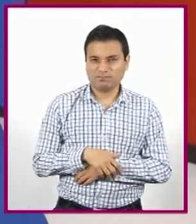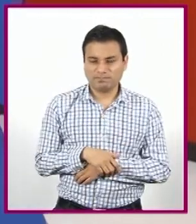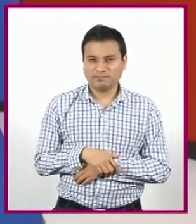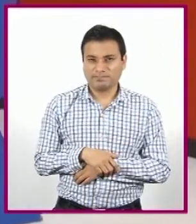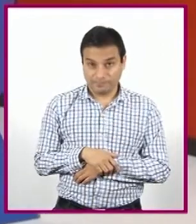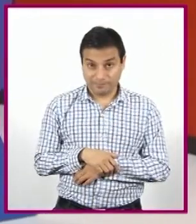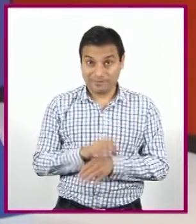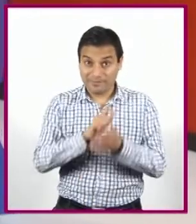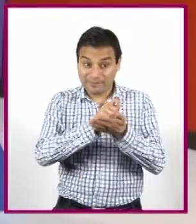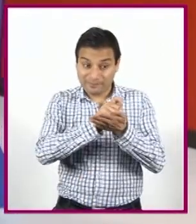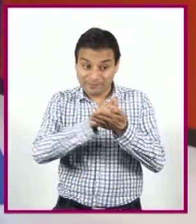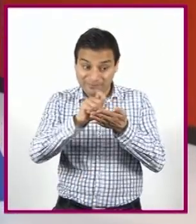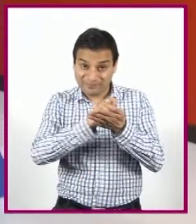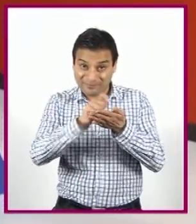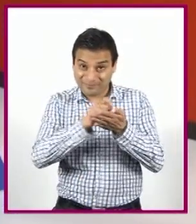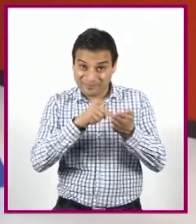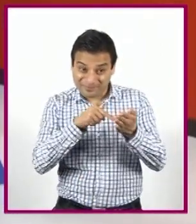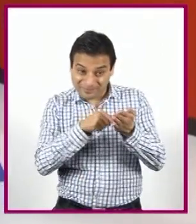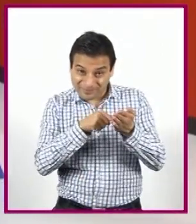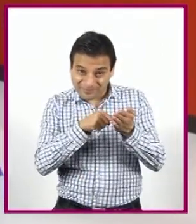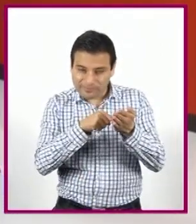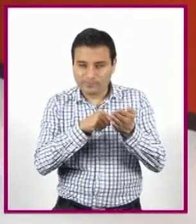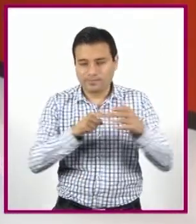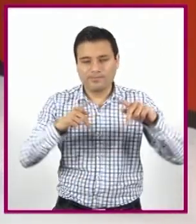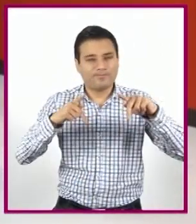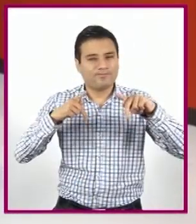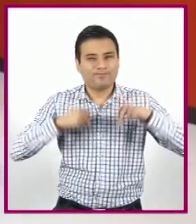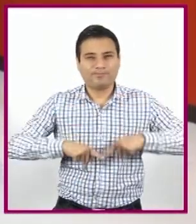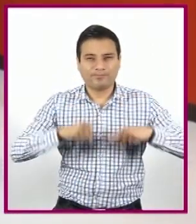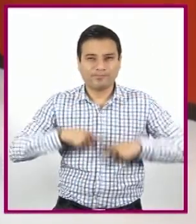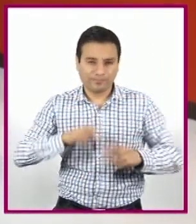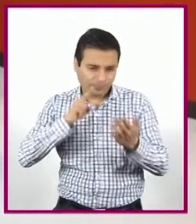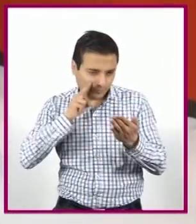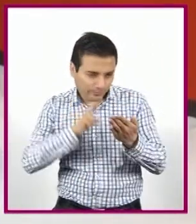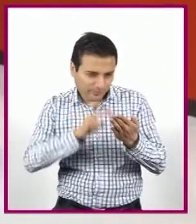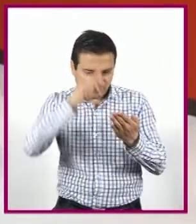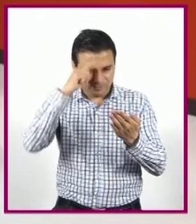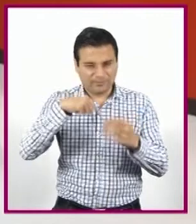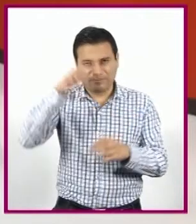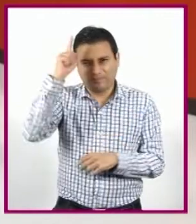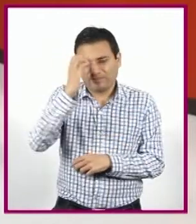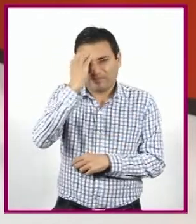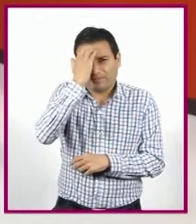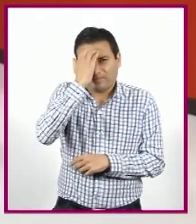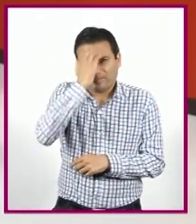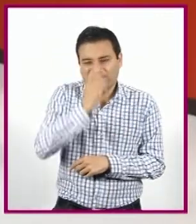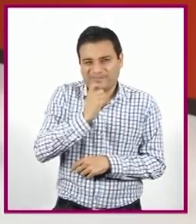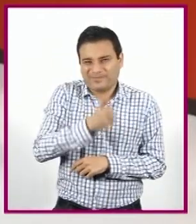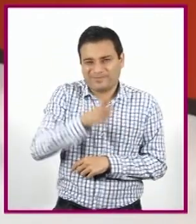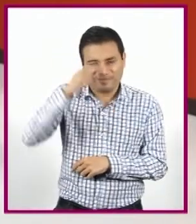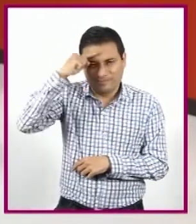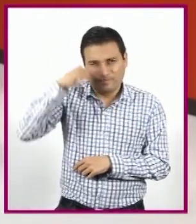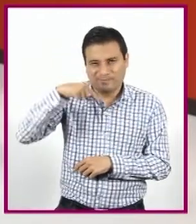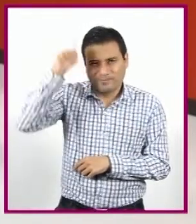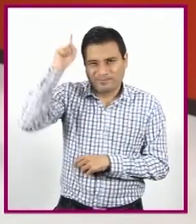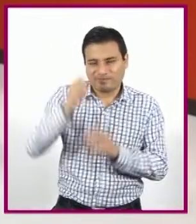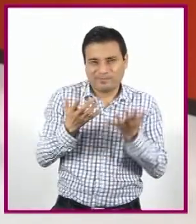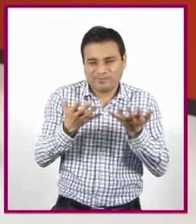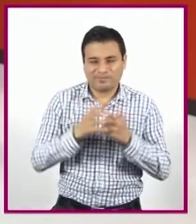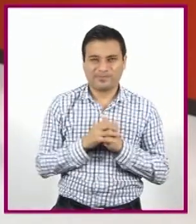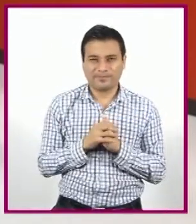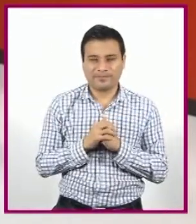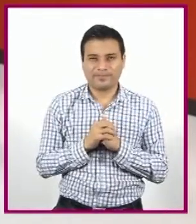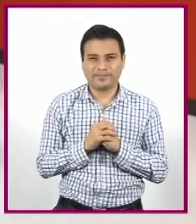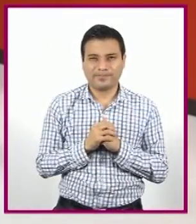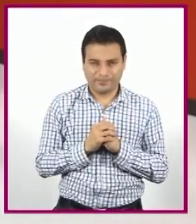una mancha gráfica en la página que cambiará de apariencia según el tipo de texto del cual se trate. Cuando